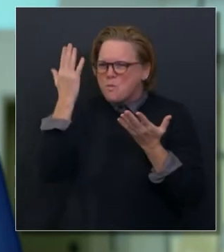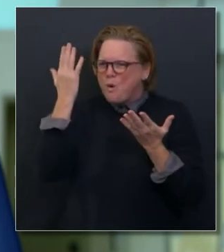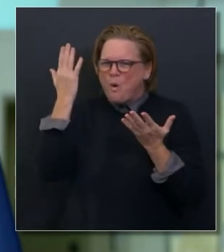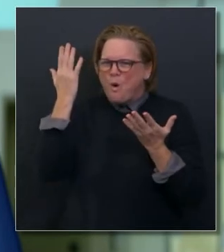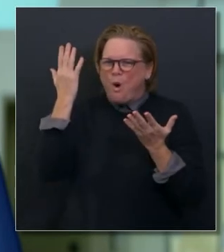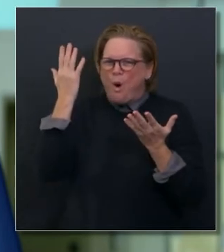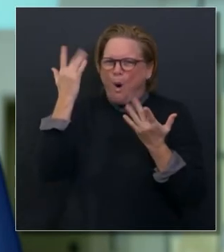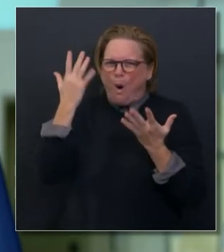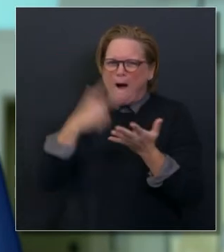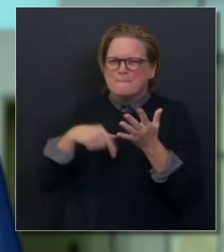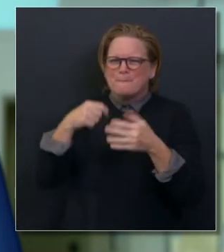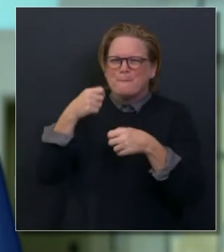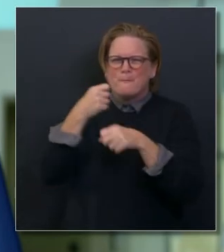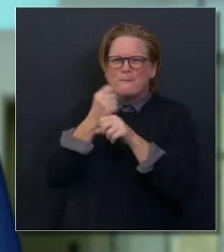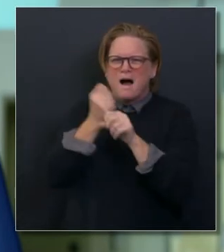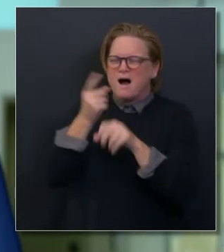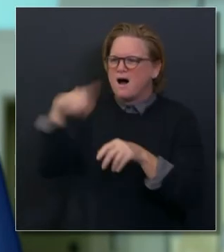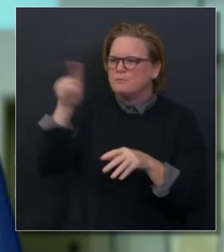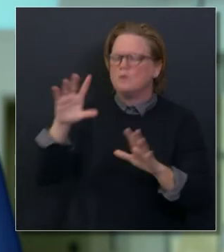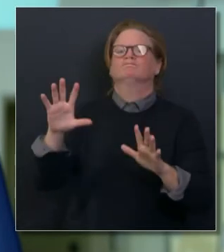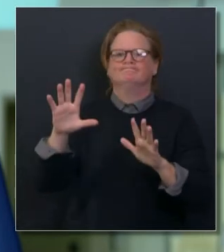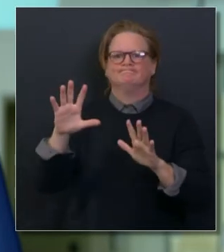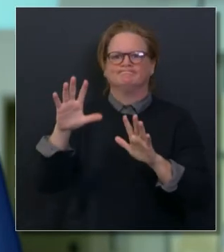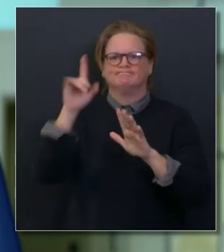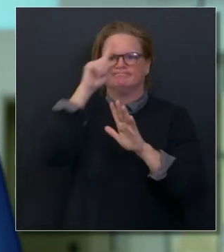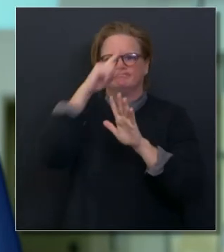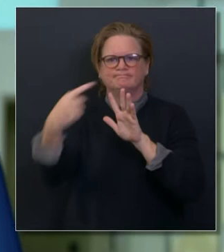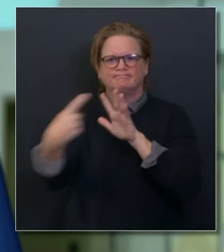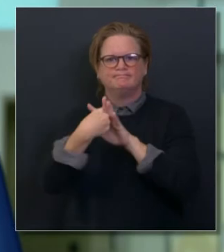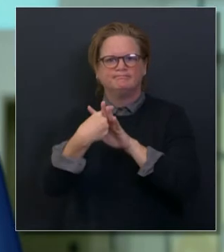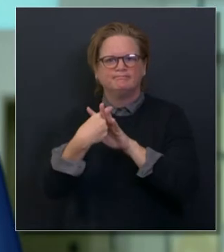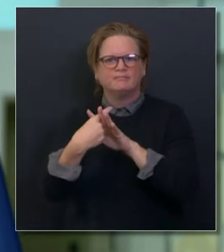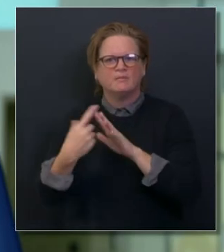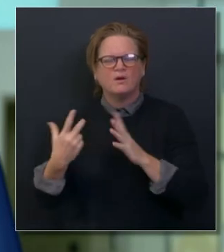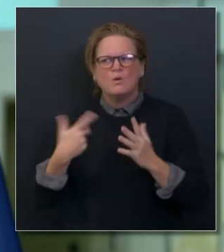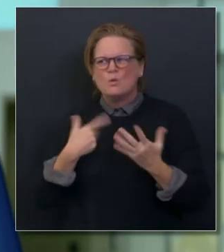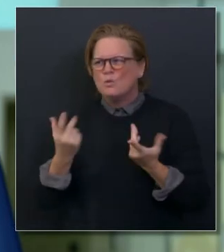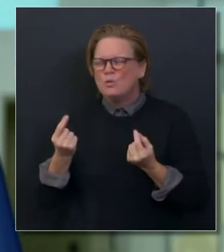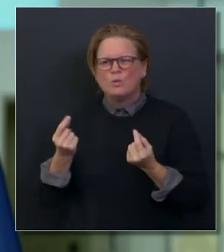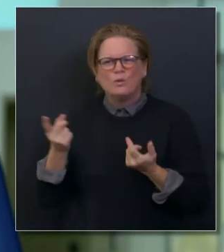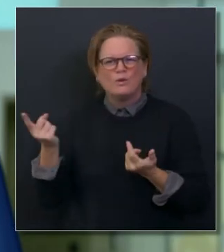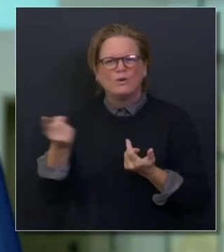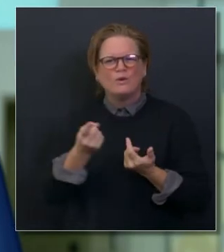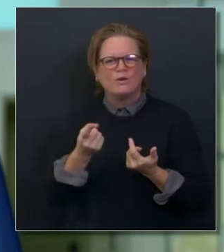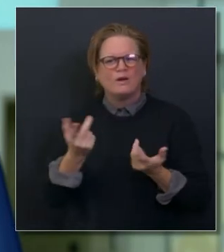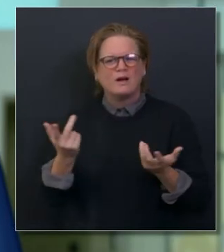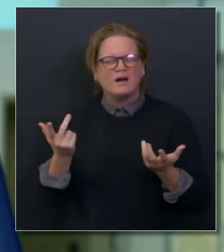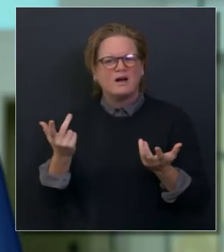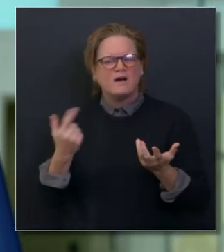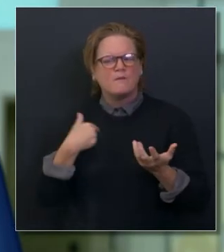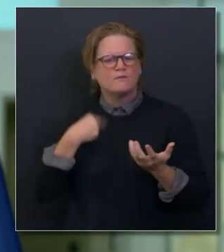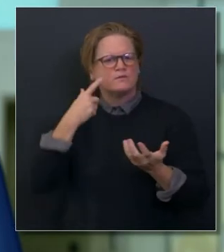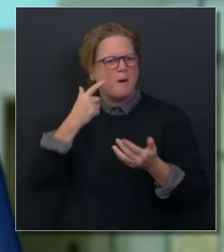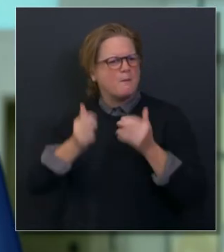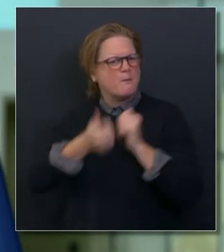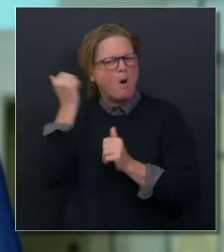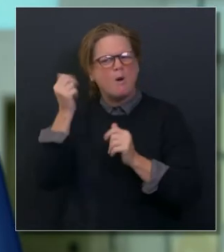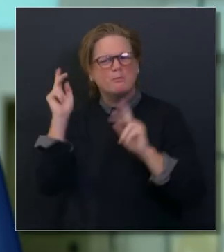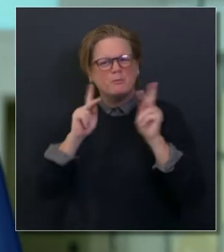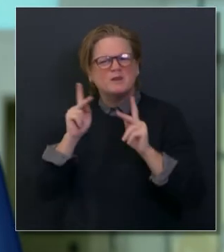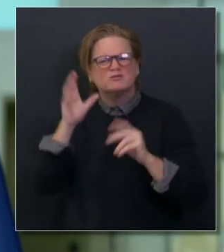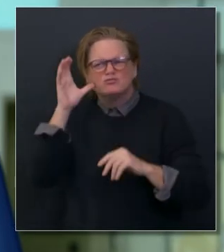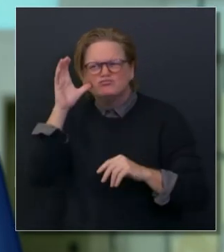al mensaje y que pueden cambiarse para que lo hagan? Creo que la gran mayoría sí hace caso. Estoy muy orgulloso de